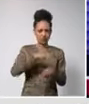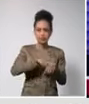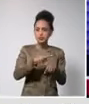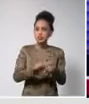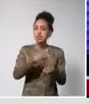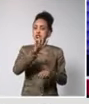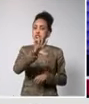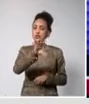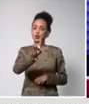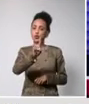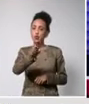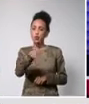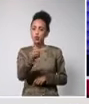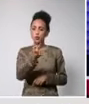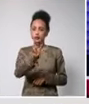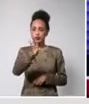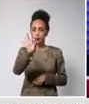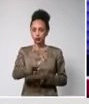51,3%.